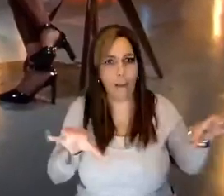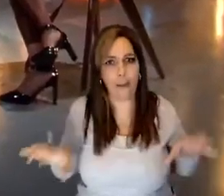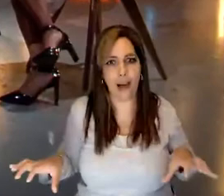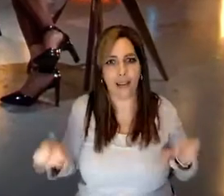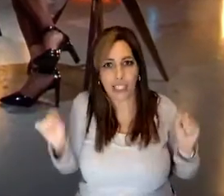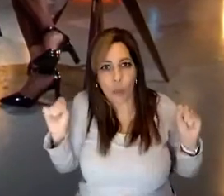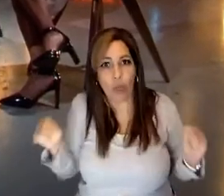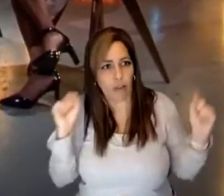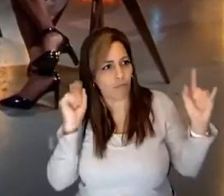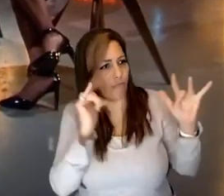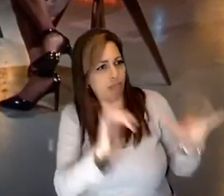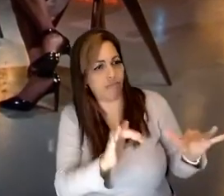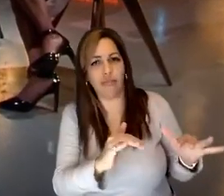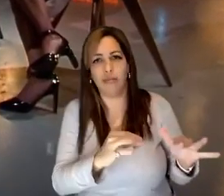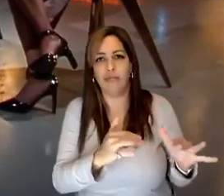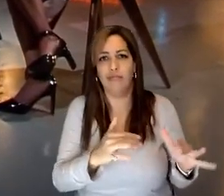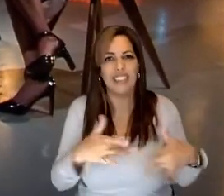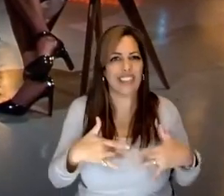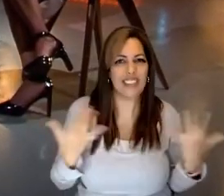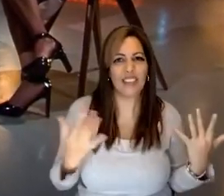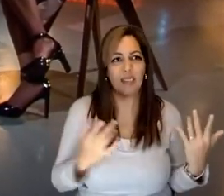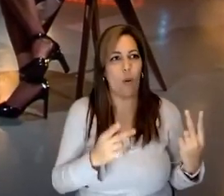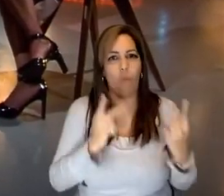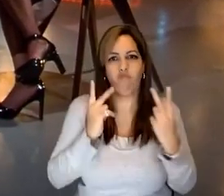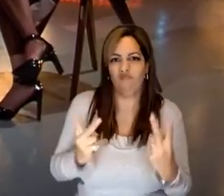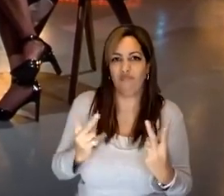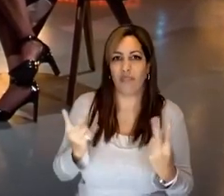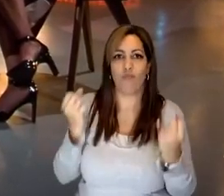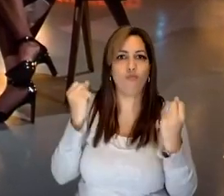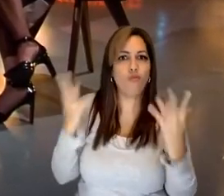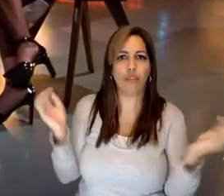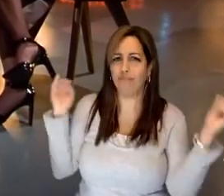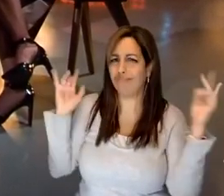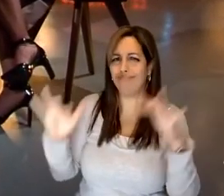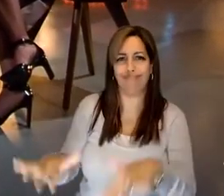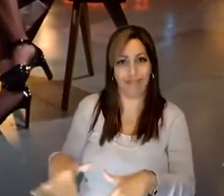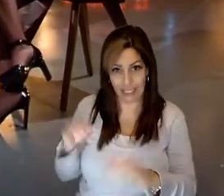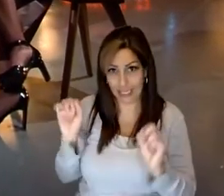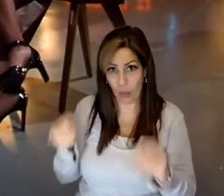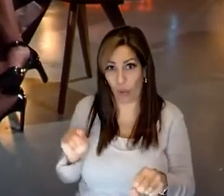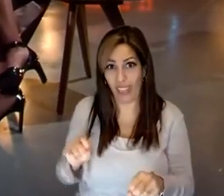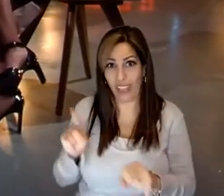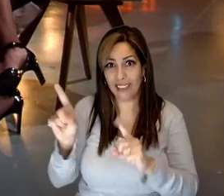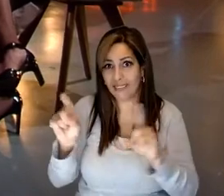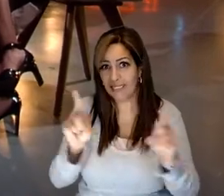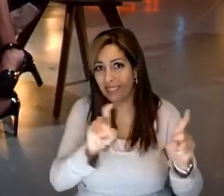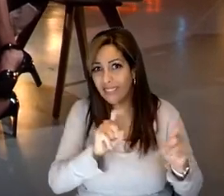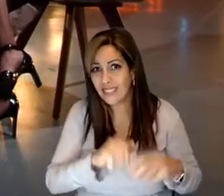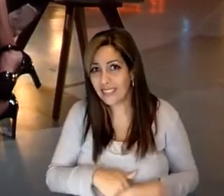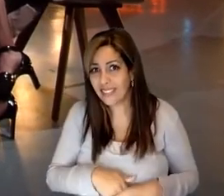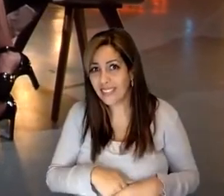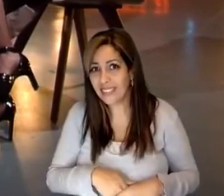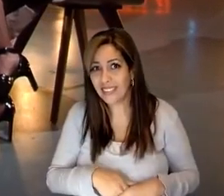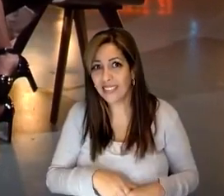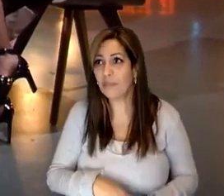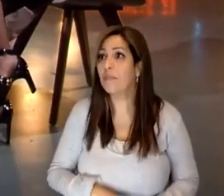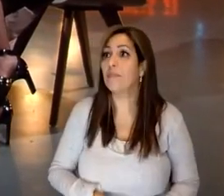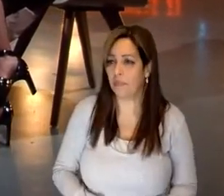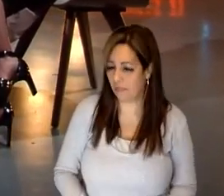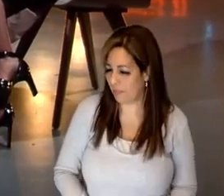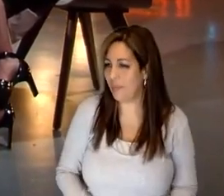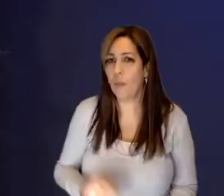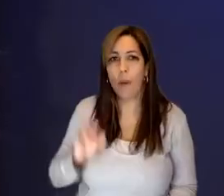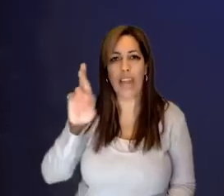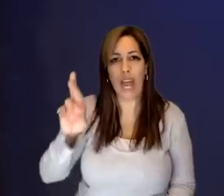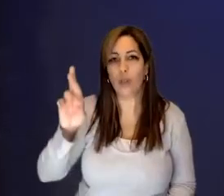dije, potencial de que hayan visitas continuas? Correcto. De distintas maneras que estén pasando distintas cosas en este, sí, en este